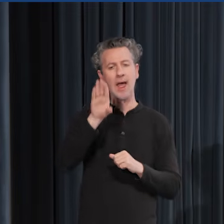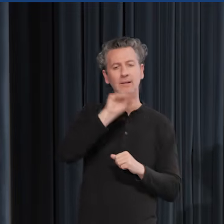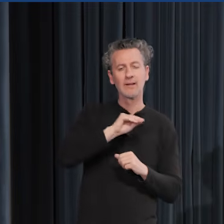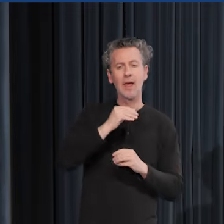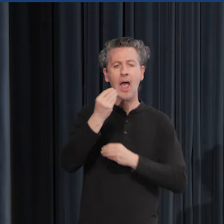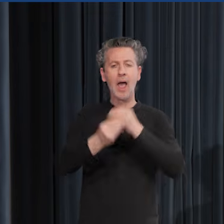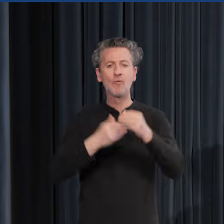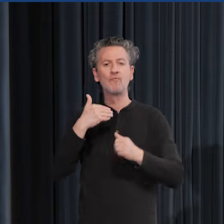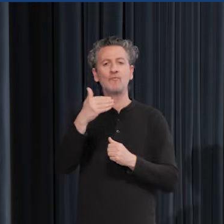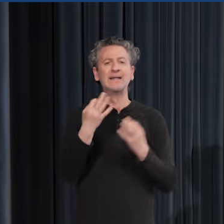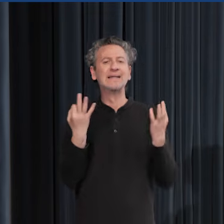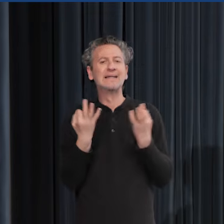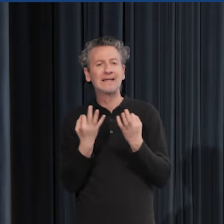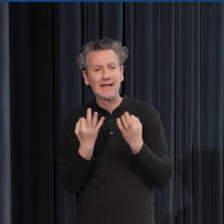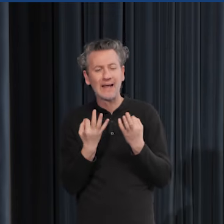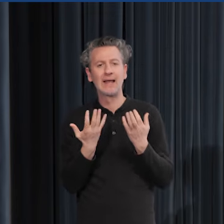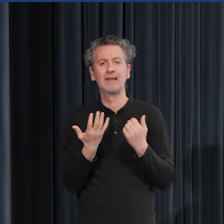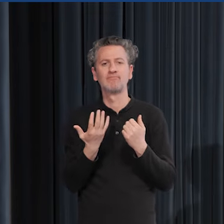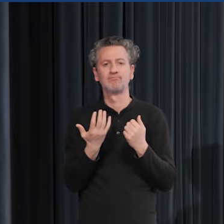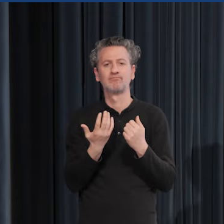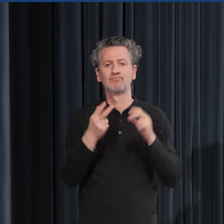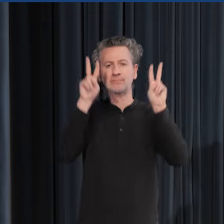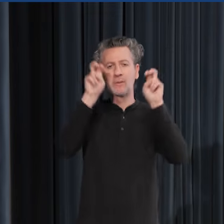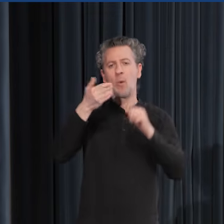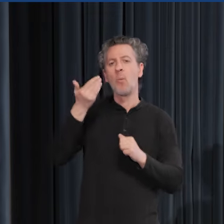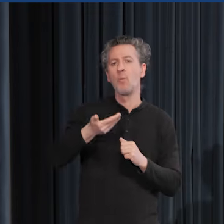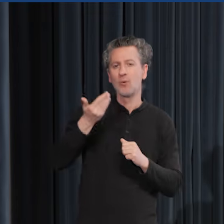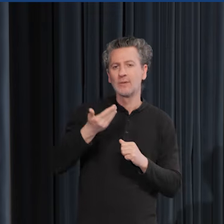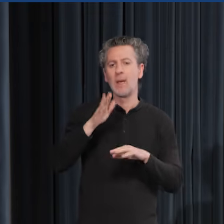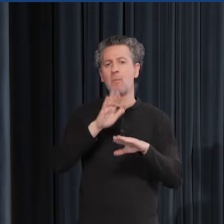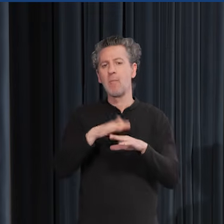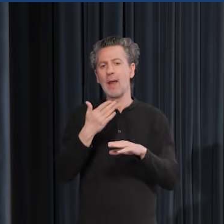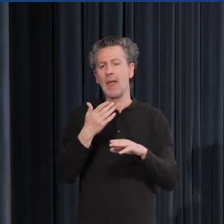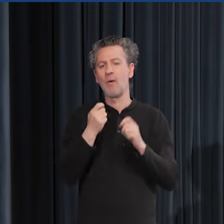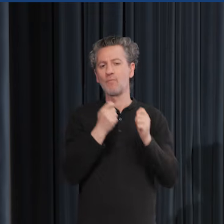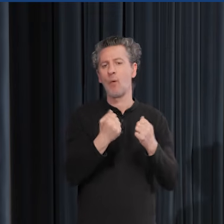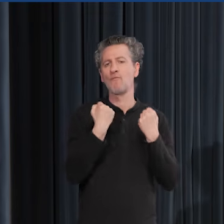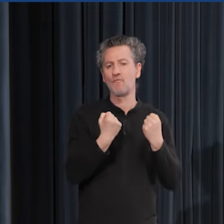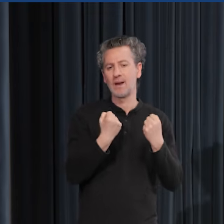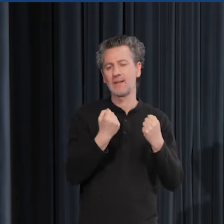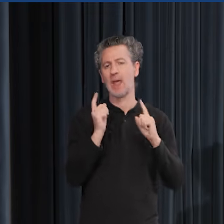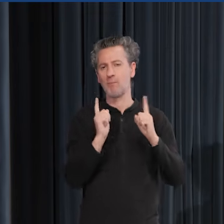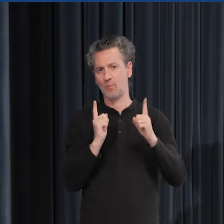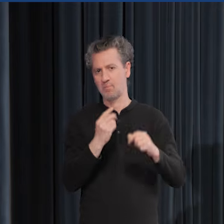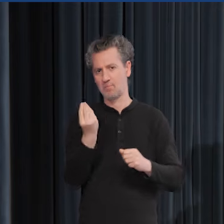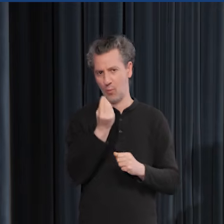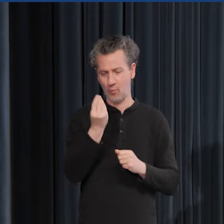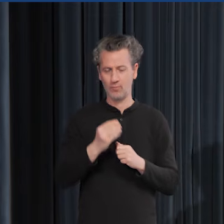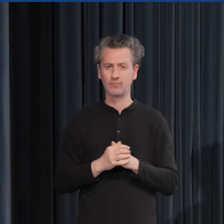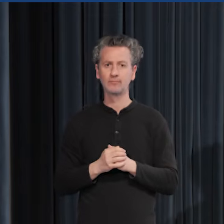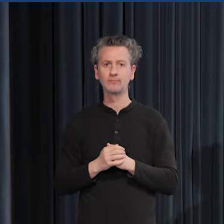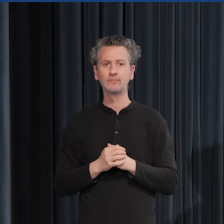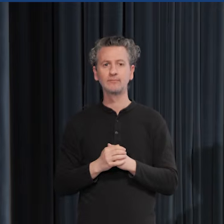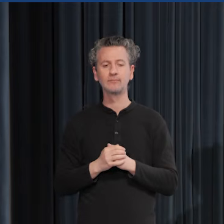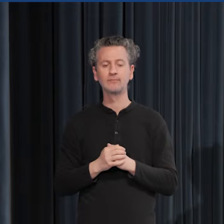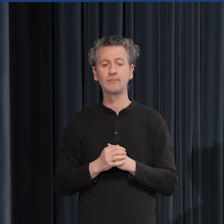hacer, cuáles son las claves para reforzar la cultura preventiva. Voy a pasar